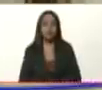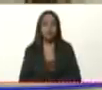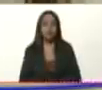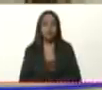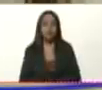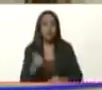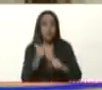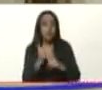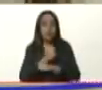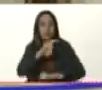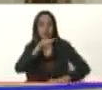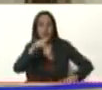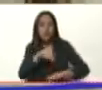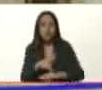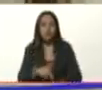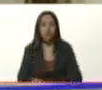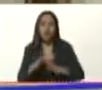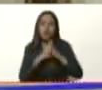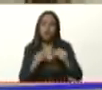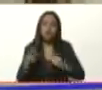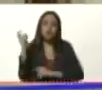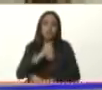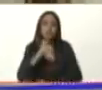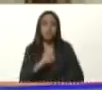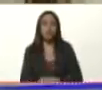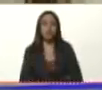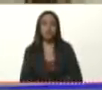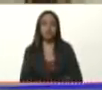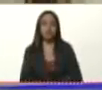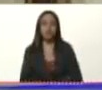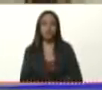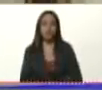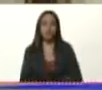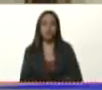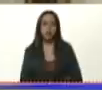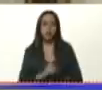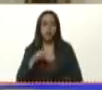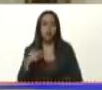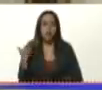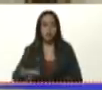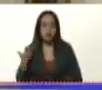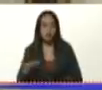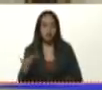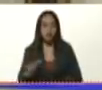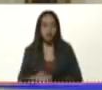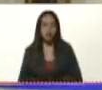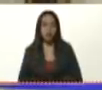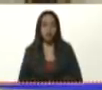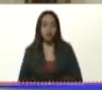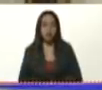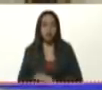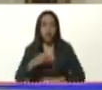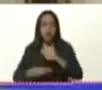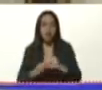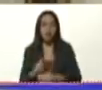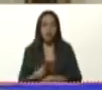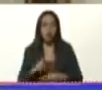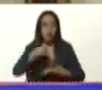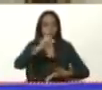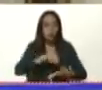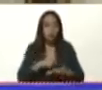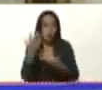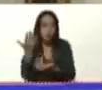producción nacional todo lo que necesitamos y con importaciones que ya se han contratado,